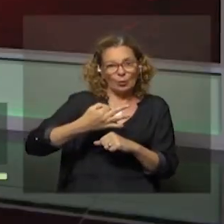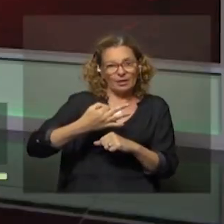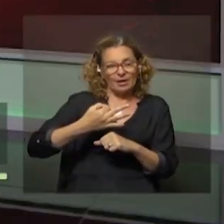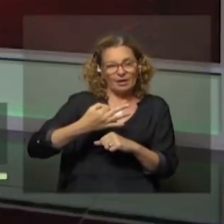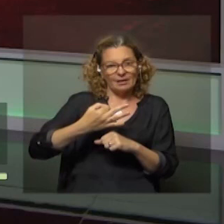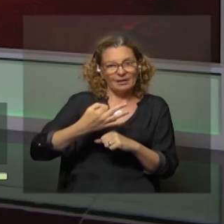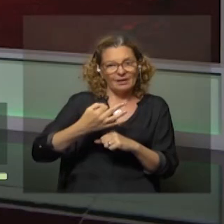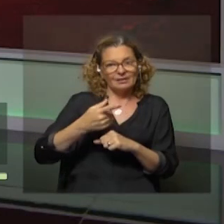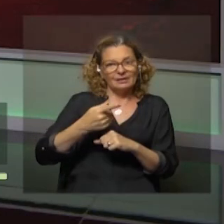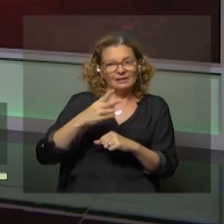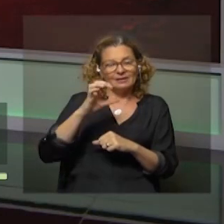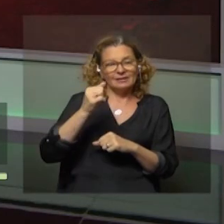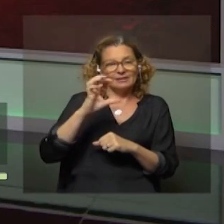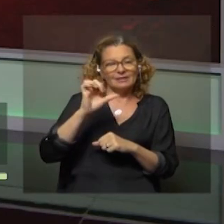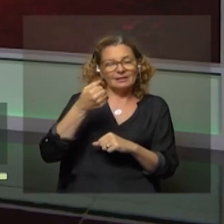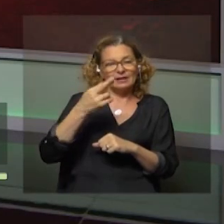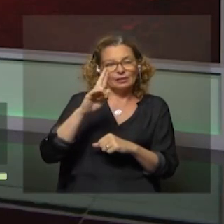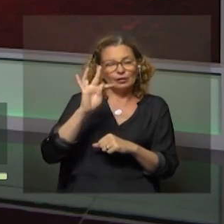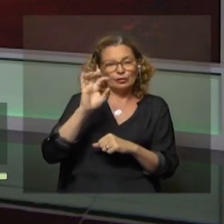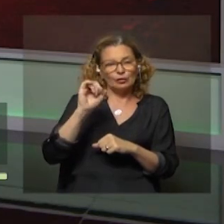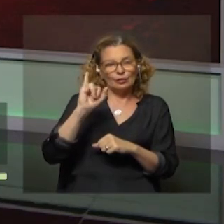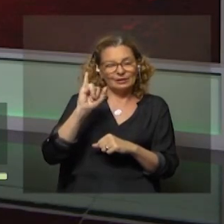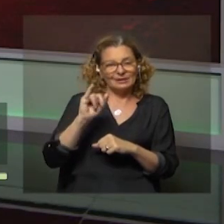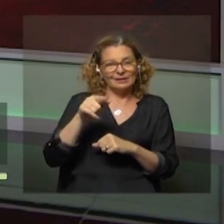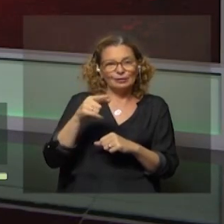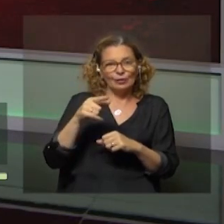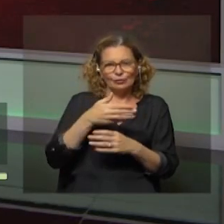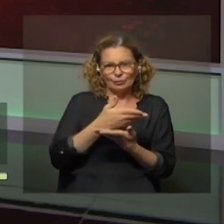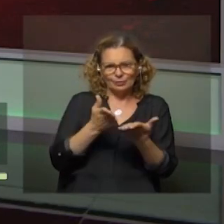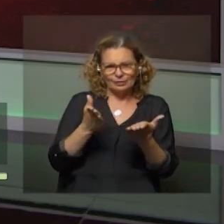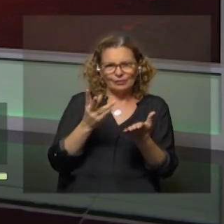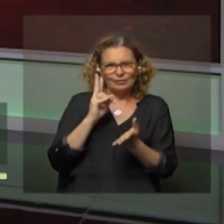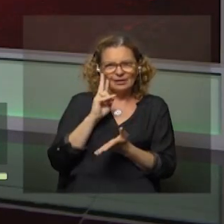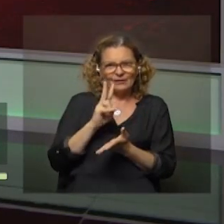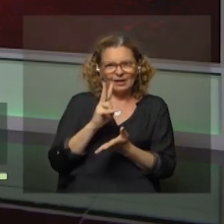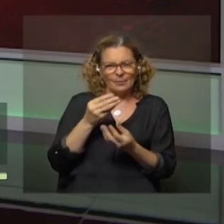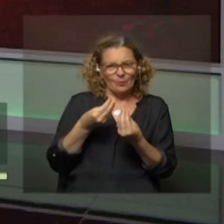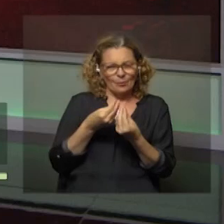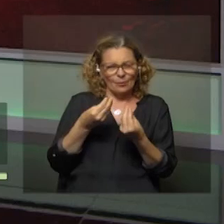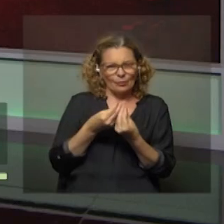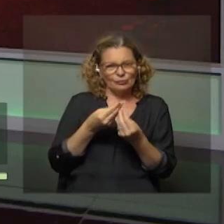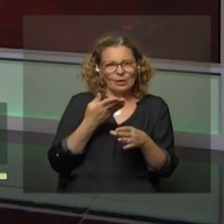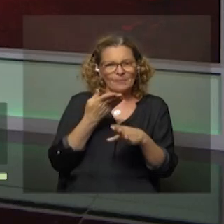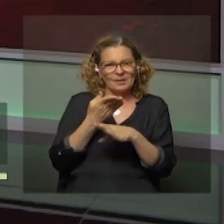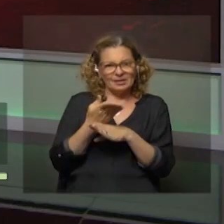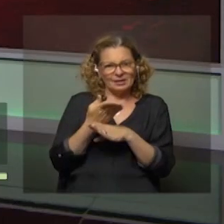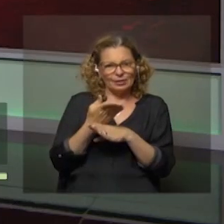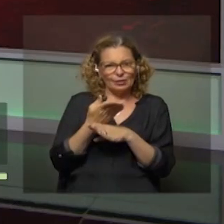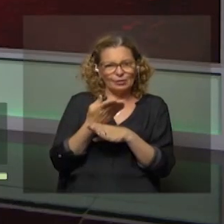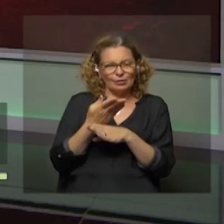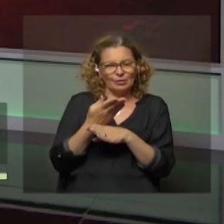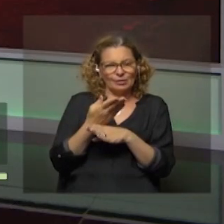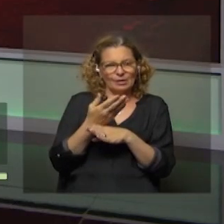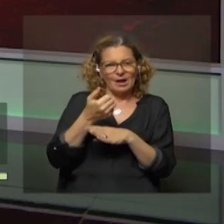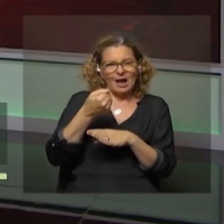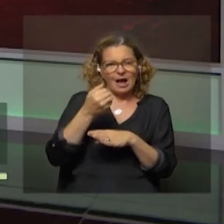muchos vínculos como pueden ver todo esto se refleja en su máxima expresión que es el pedido como decíamos de Acuña